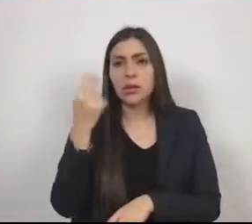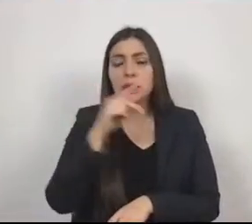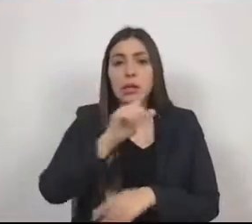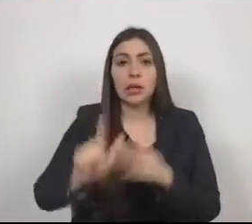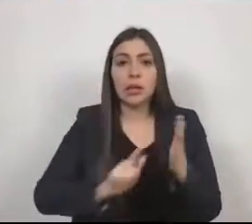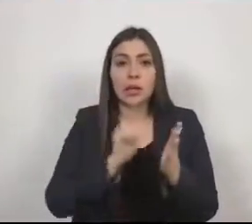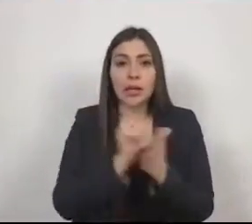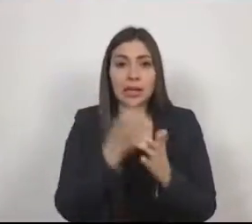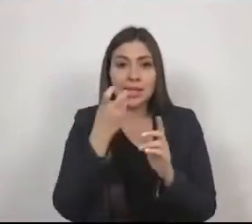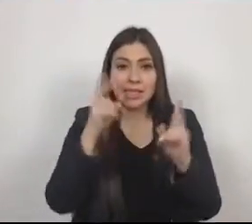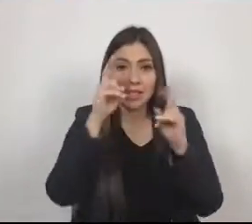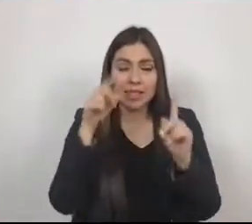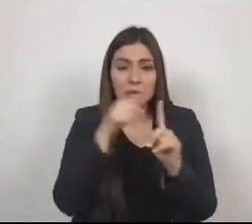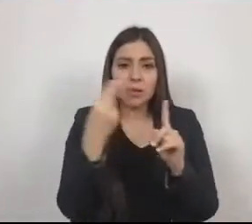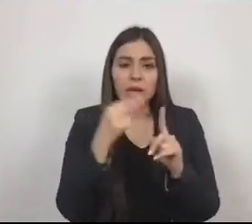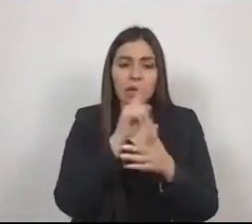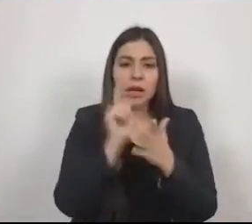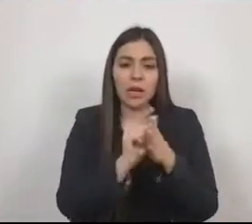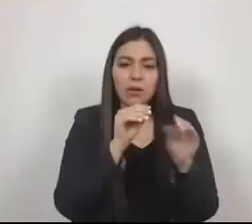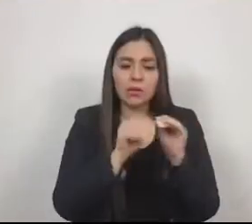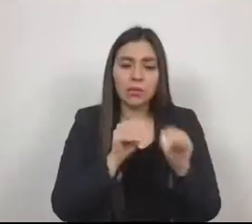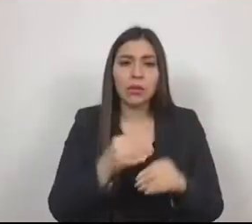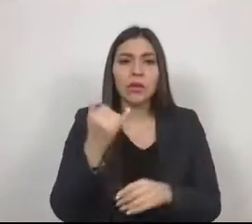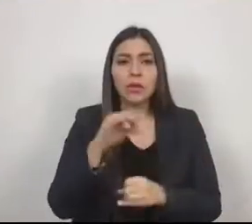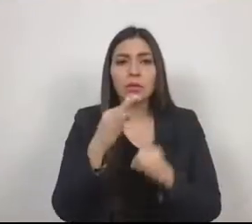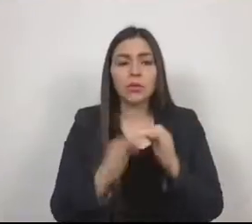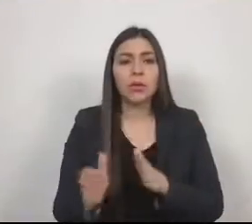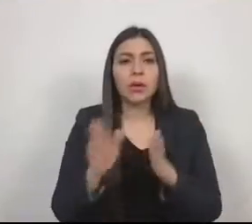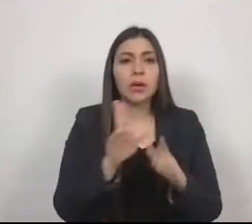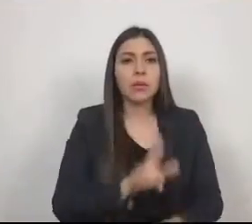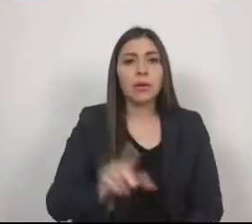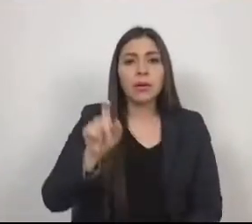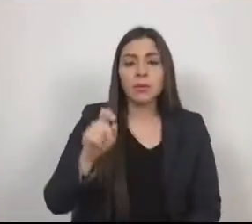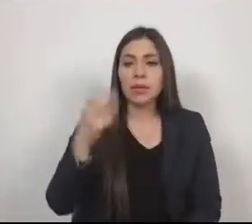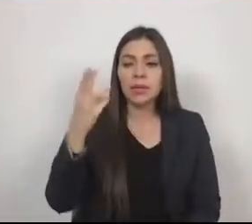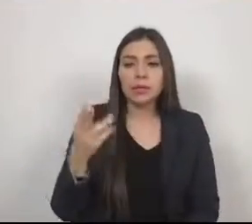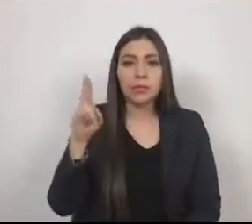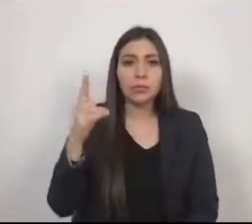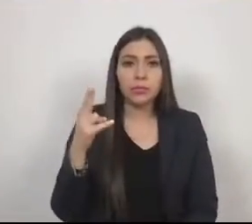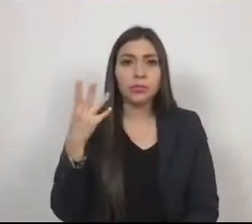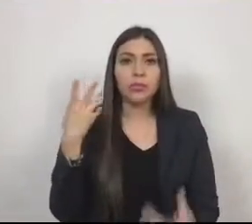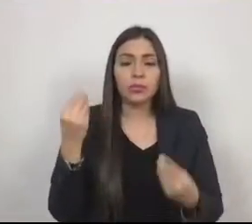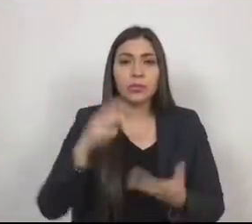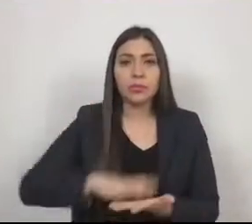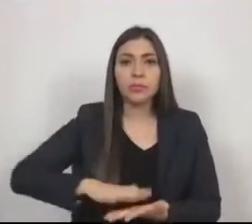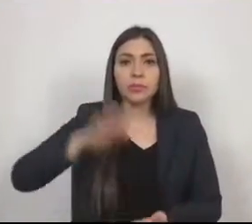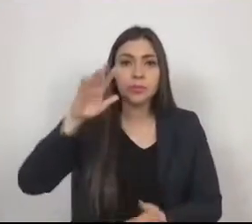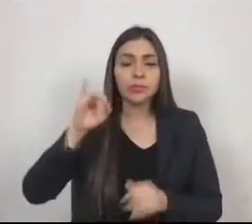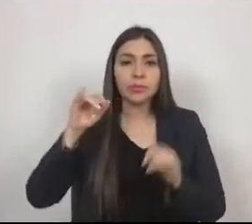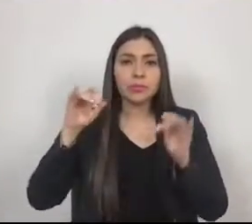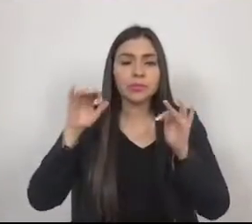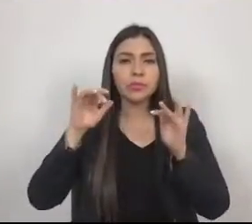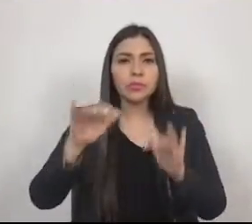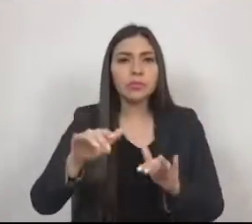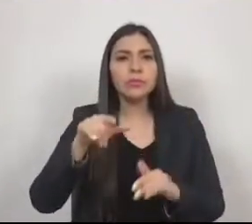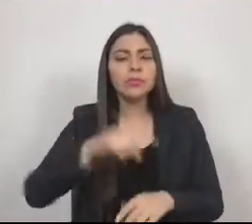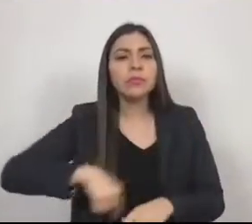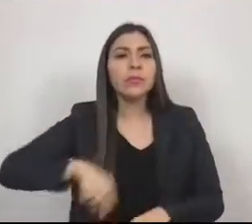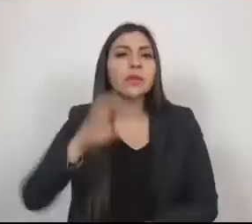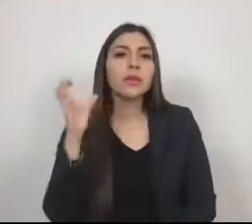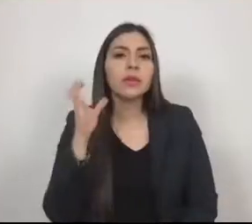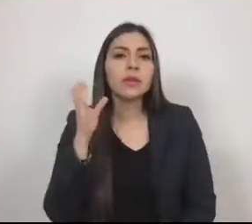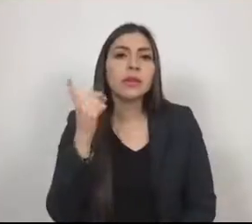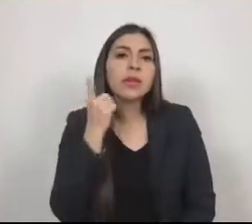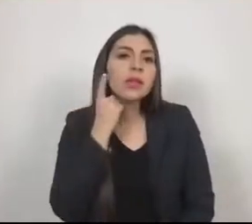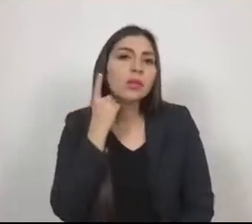materia. Finalmente, el martes 23 de noviembre y con la anuencia de la mayoría de los miembros de la 61ª legislatura y